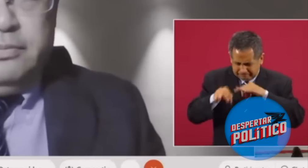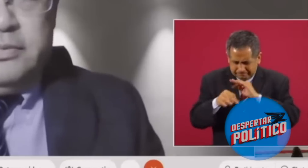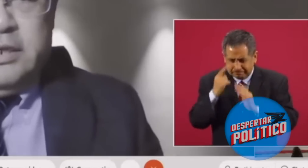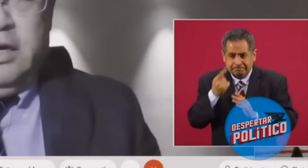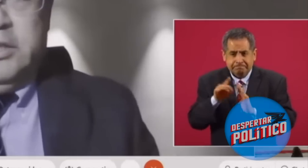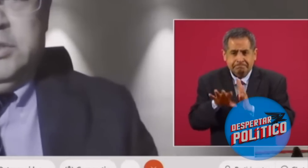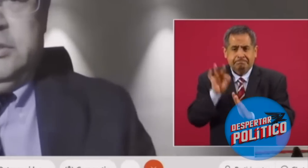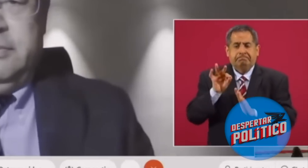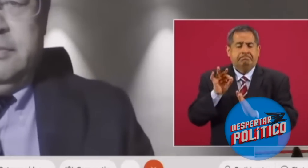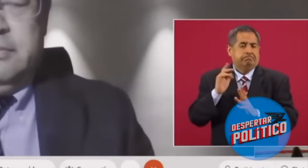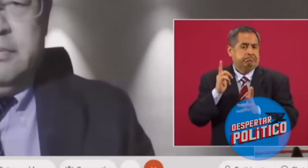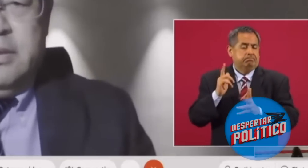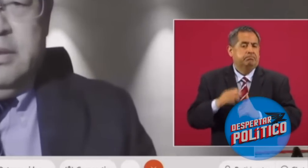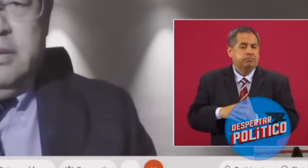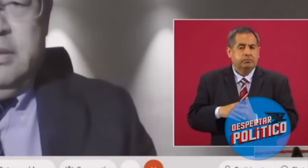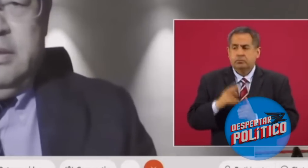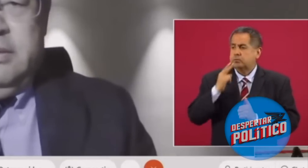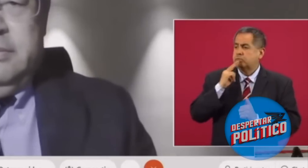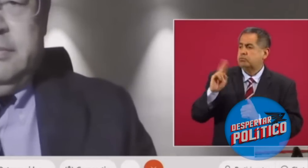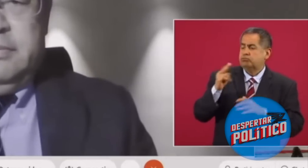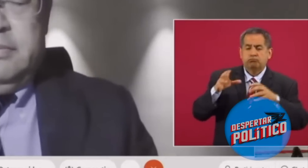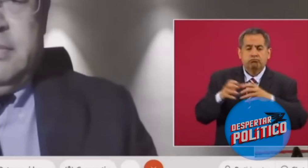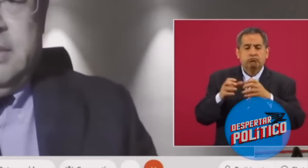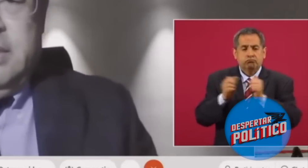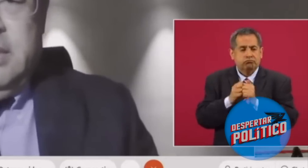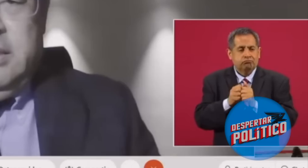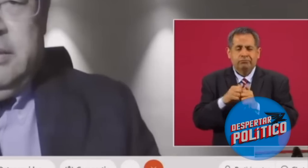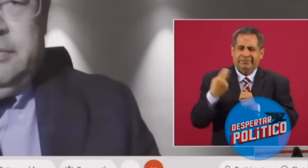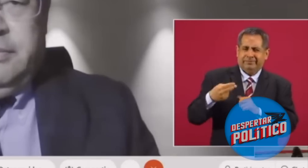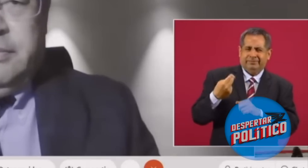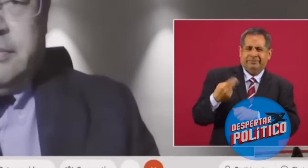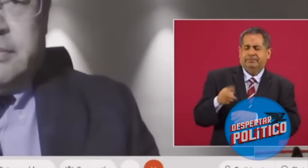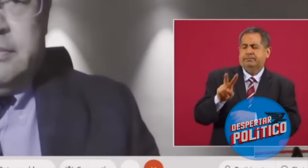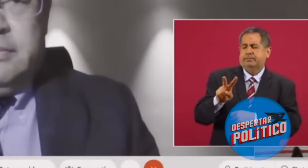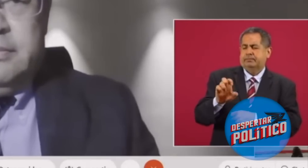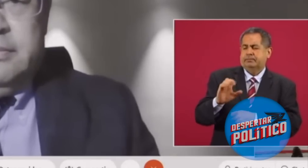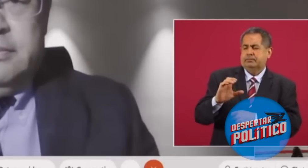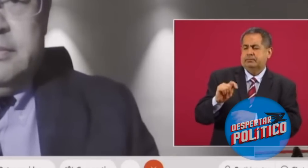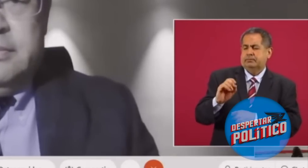arduo para usar la tecnología basada en vectores.